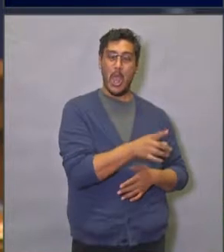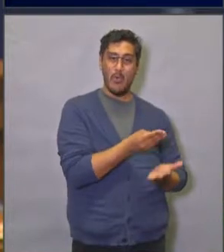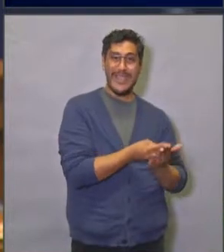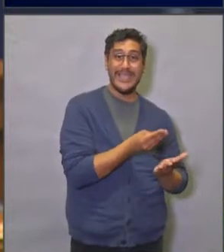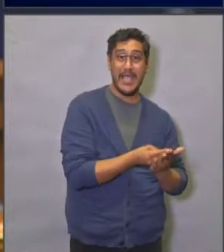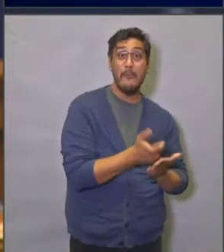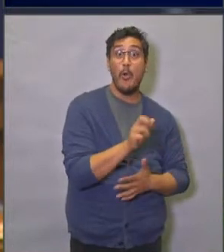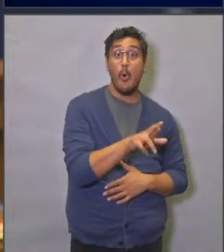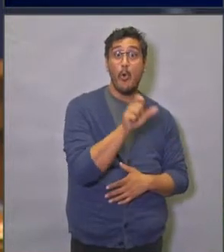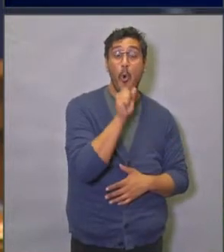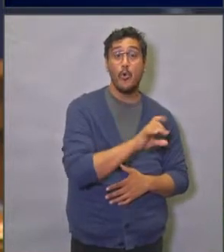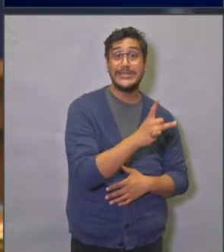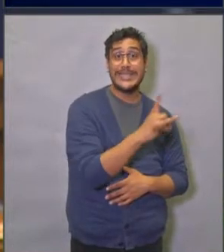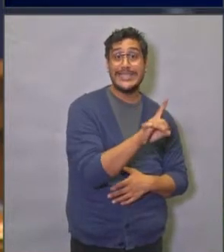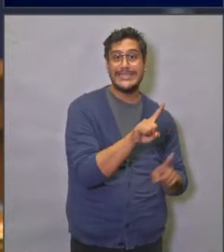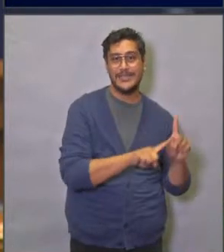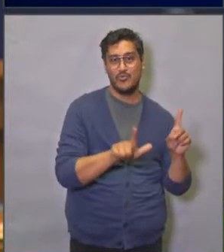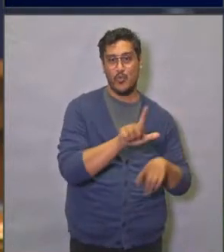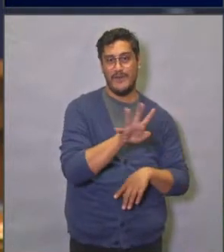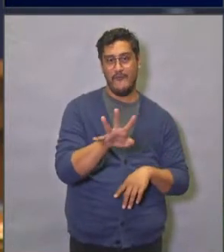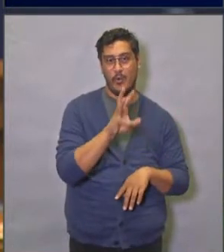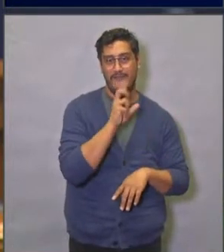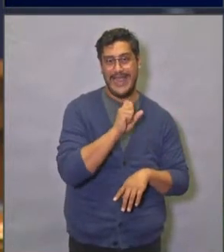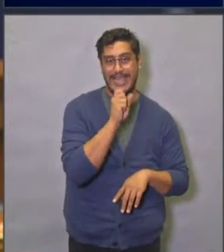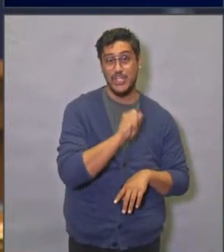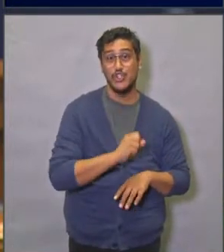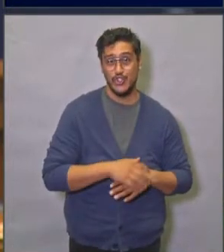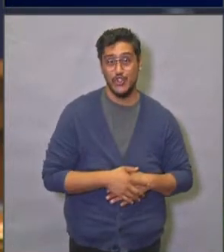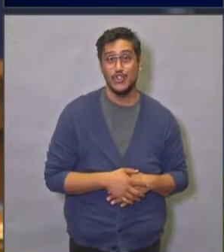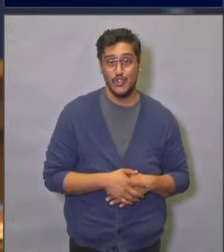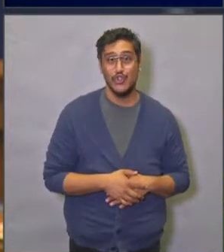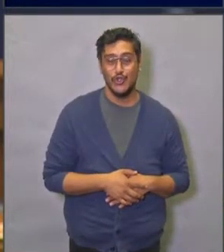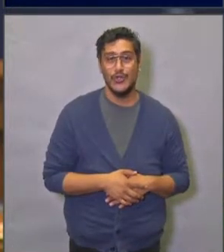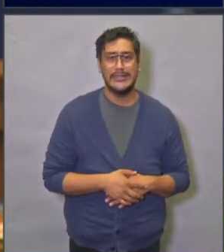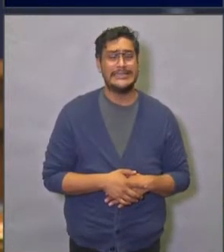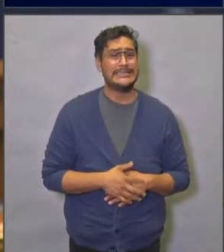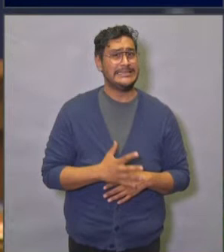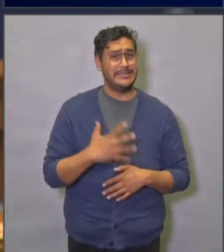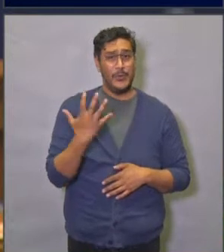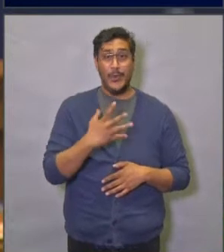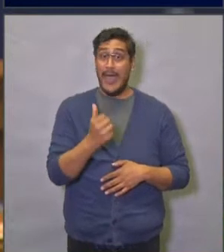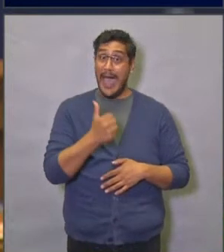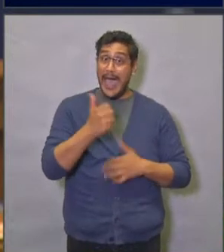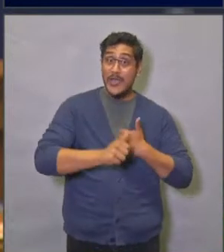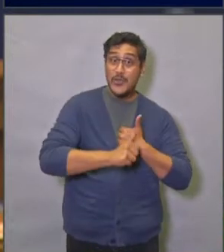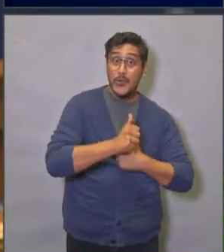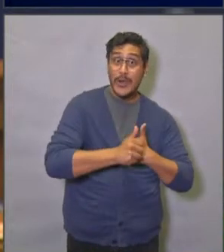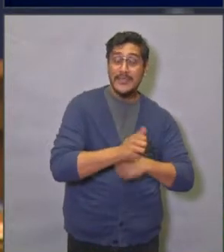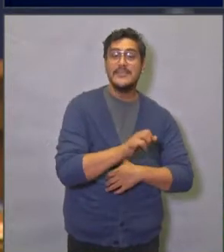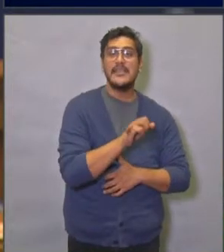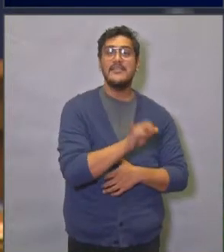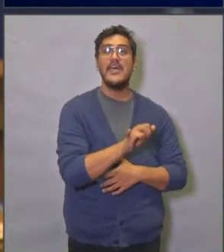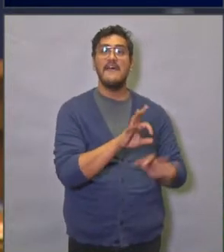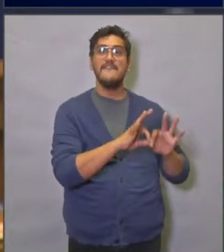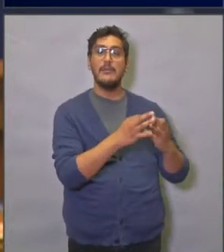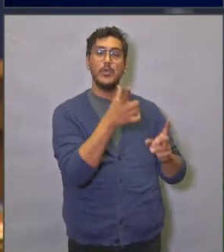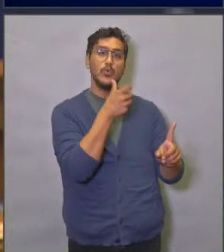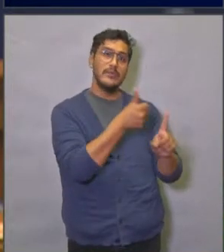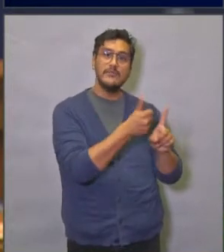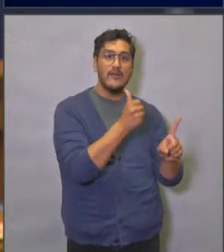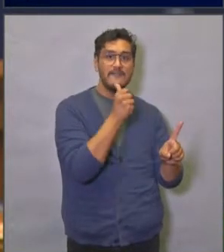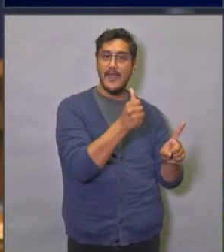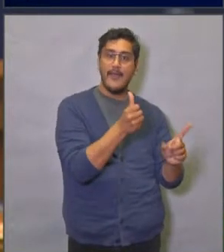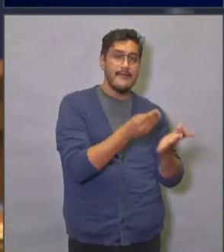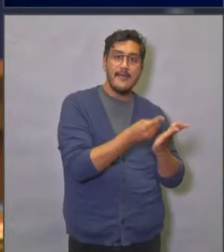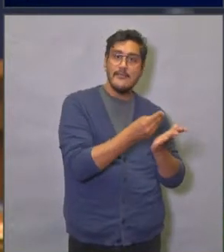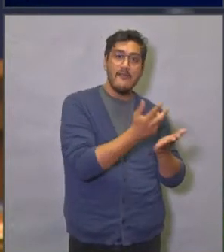a 40 años de edad. Los principales factores de riesgo incluyen ser una familia de bajos recursos,